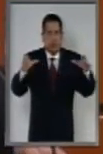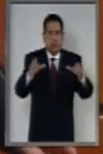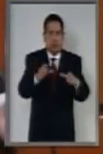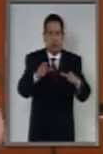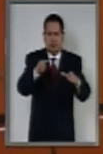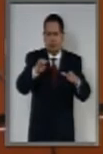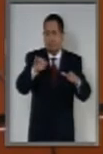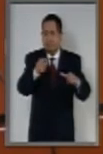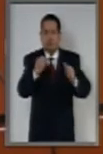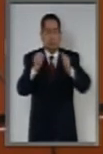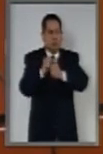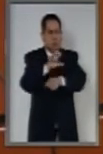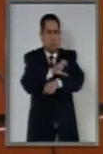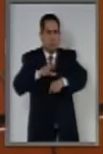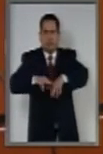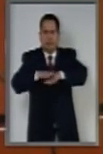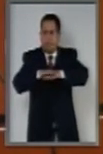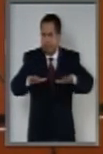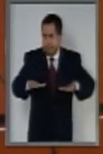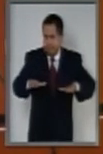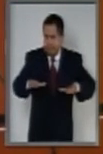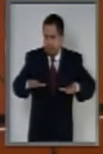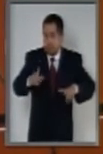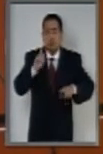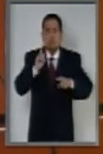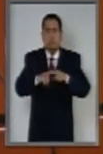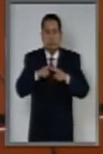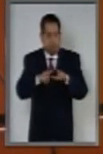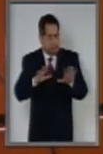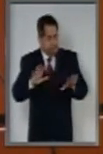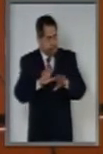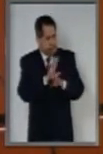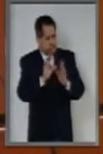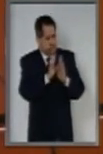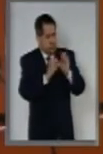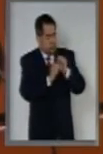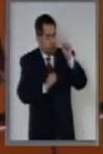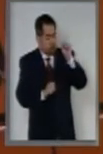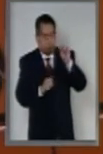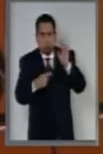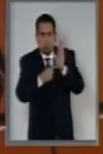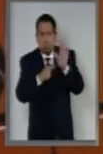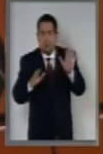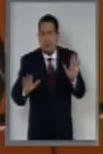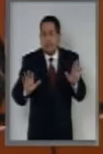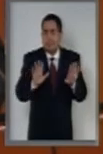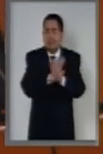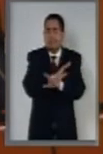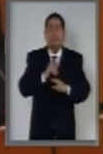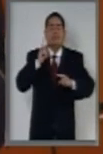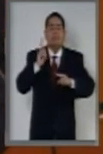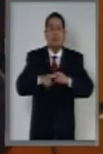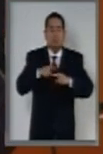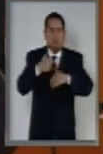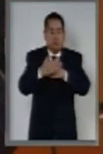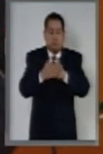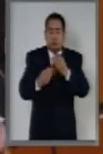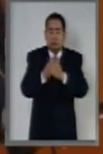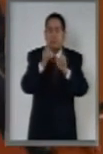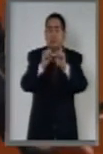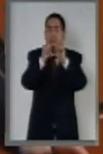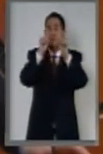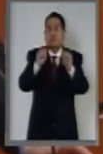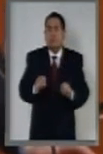mixto coordinado. La propuesta de reforma constitucional plantea crear un sistema nacional